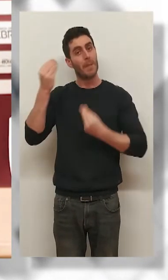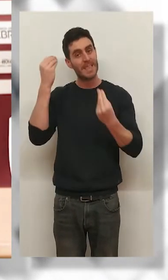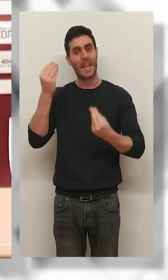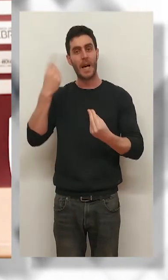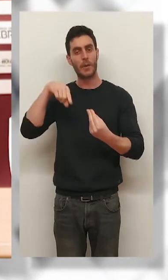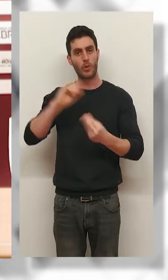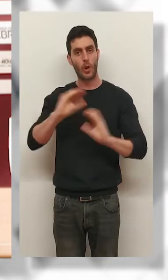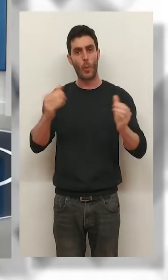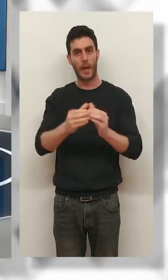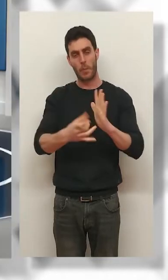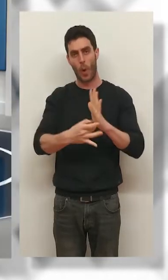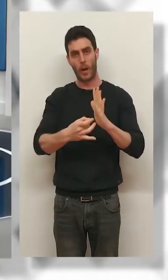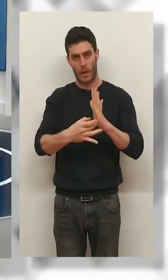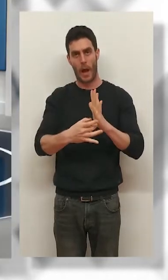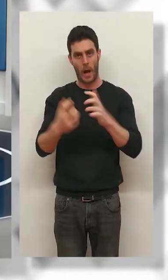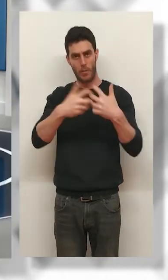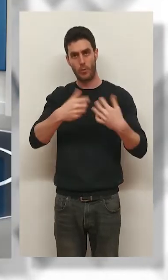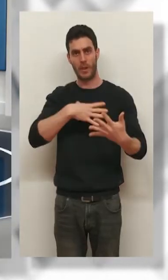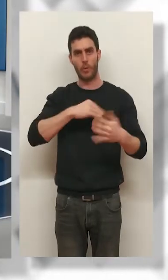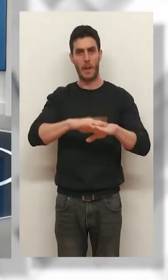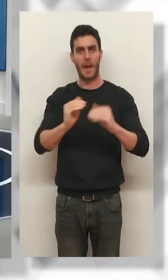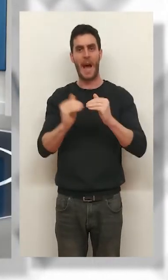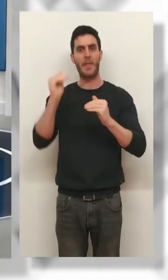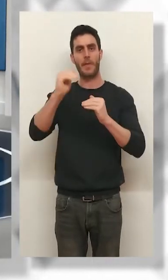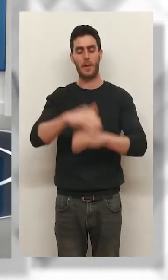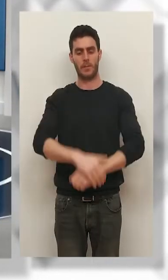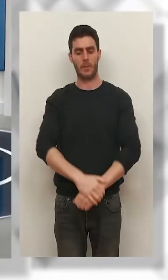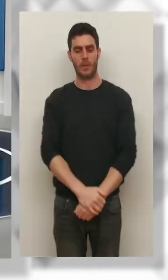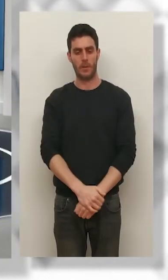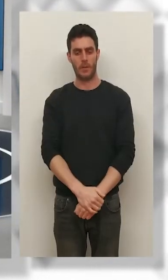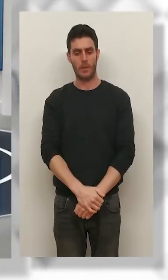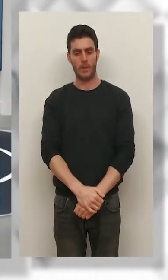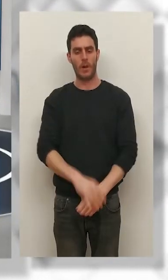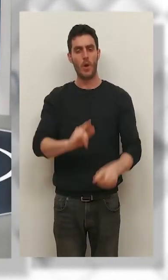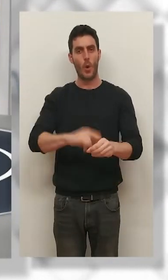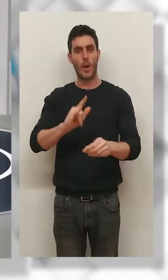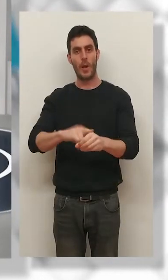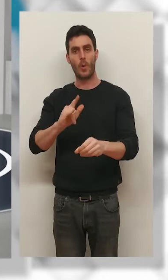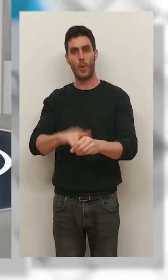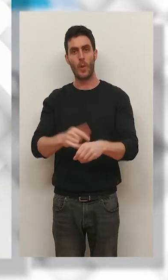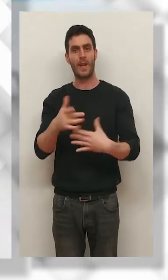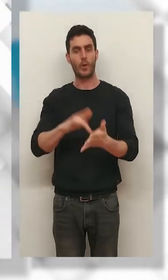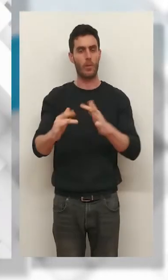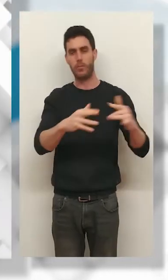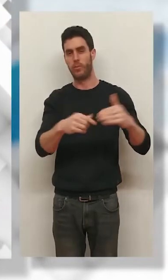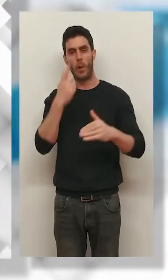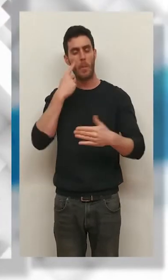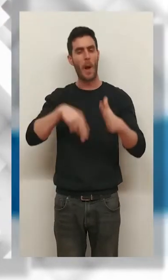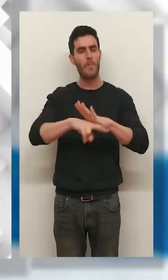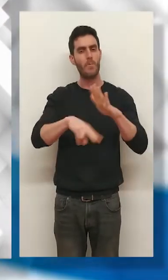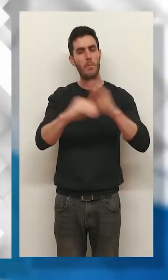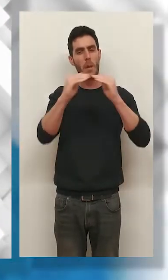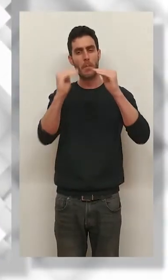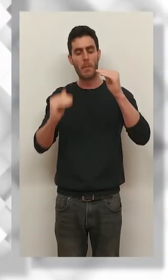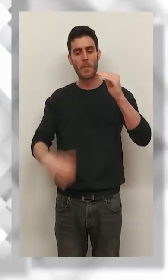puede pelear por ascender. Como cada lunes después de la jornada futbolística, vamos a echar un vistazo a la tabla clasificatoria para ver cómo